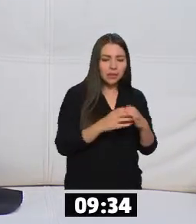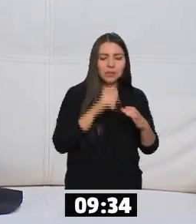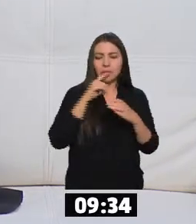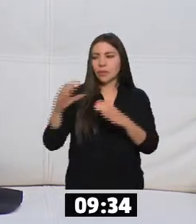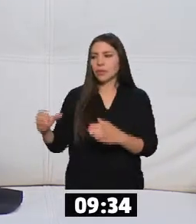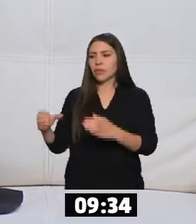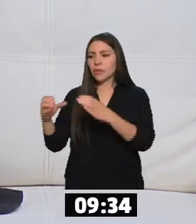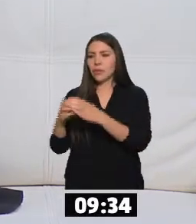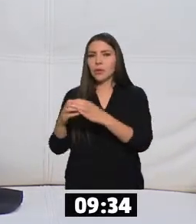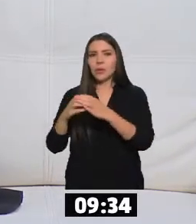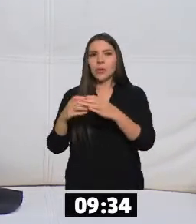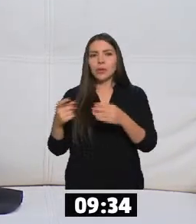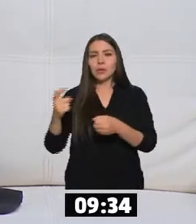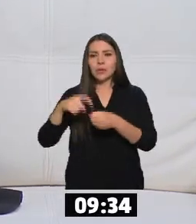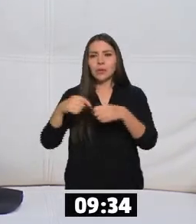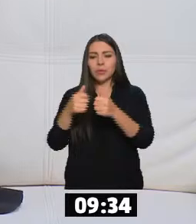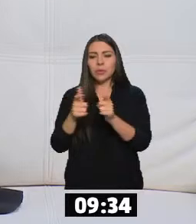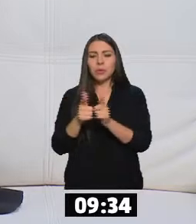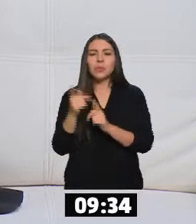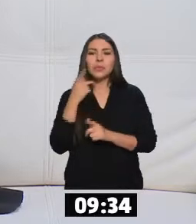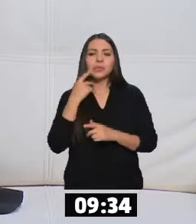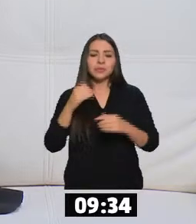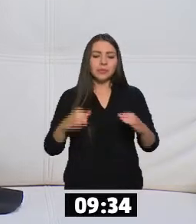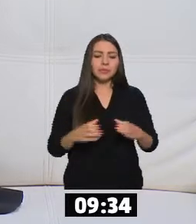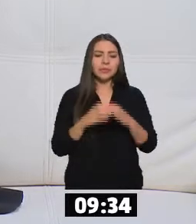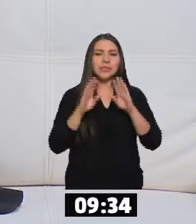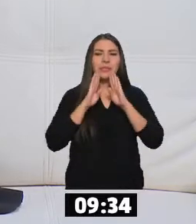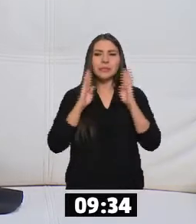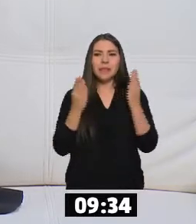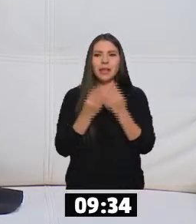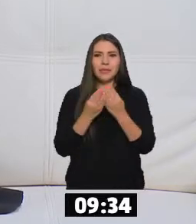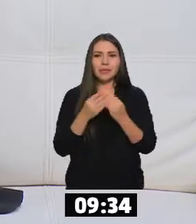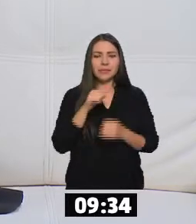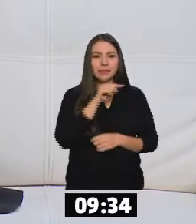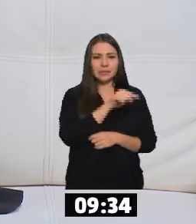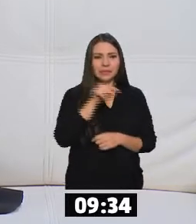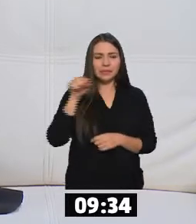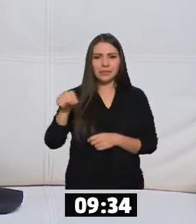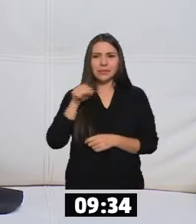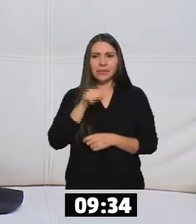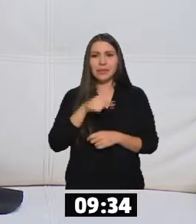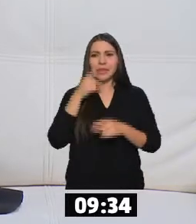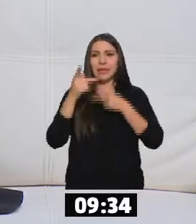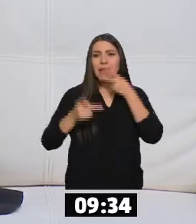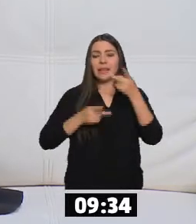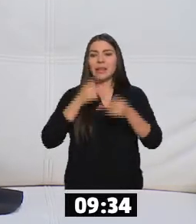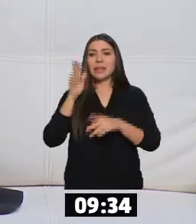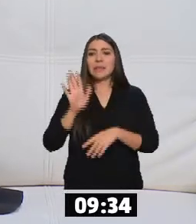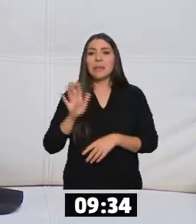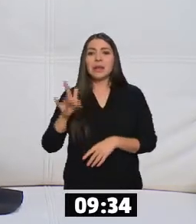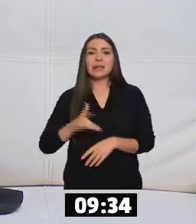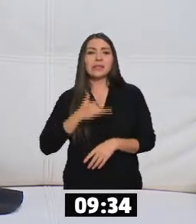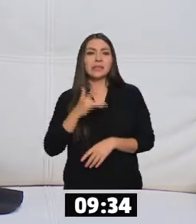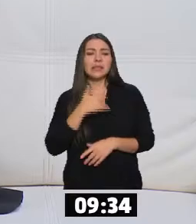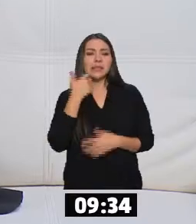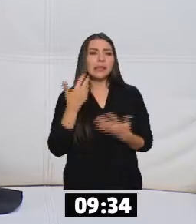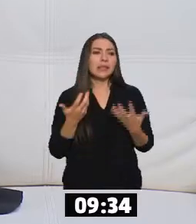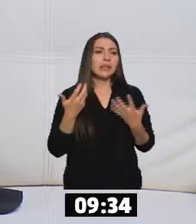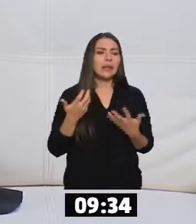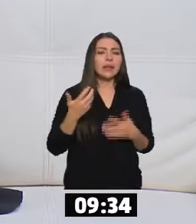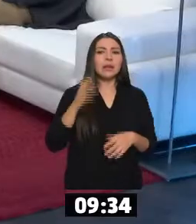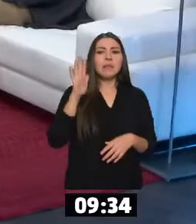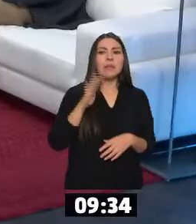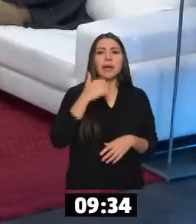estos grupos verdaderamente mafiosos, han comenzado a hablar con un ánimo de buscar inestabilidad en